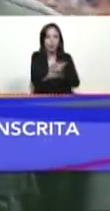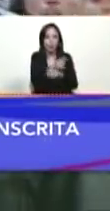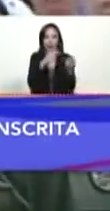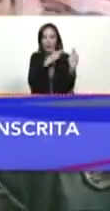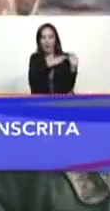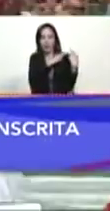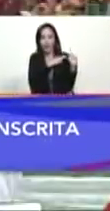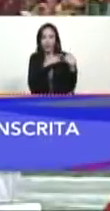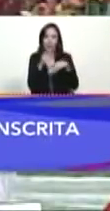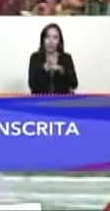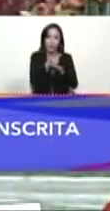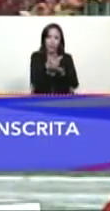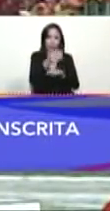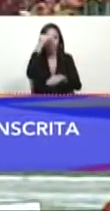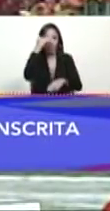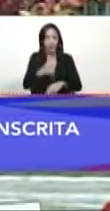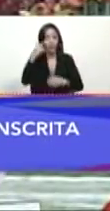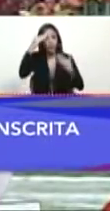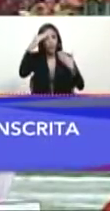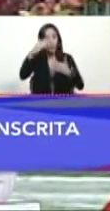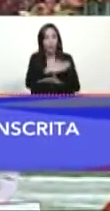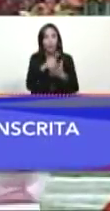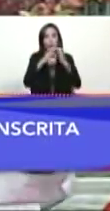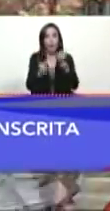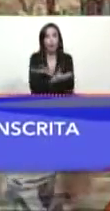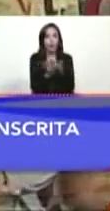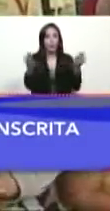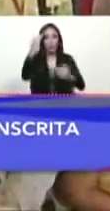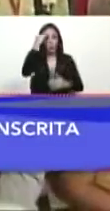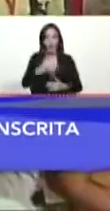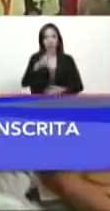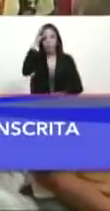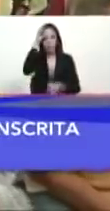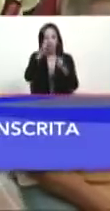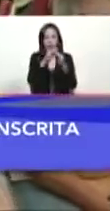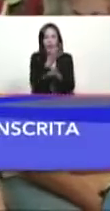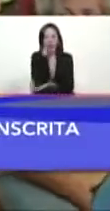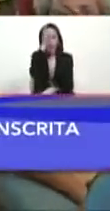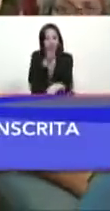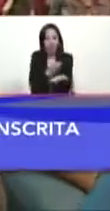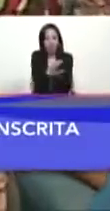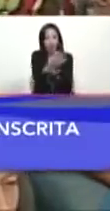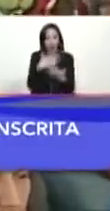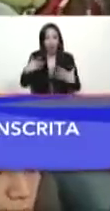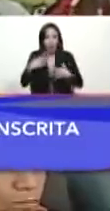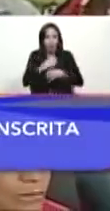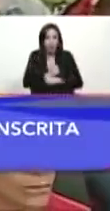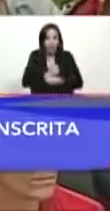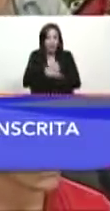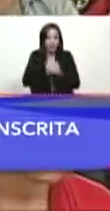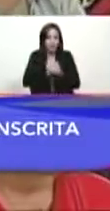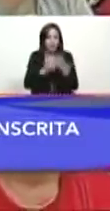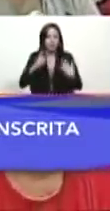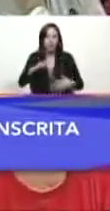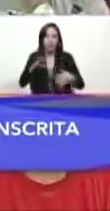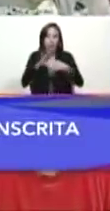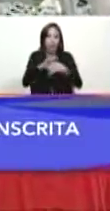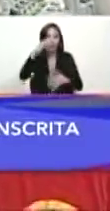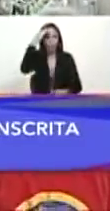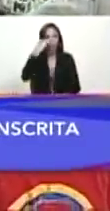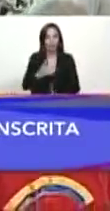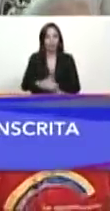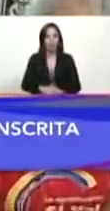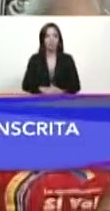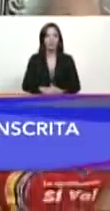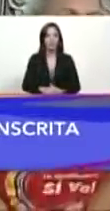Mi saludo a la Fuerza Armada Nacional Bolivariana. Mi fe, mi lealtad, mi confianza absoluta en mis hermanos